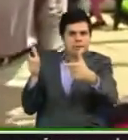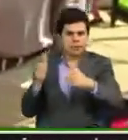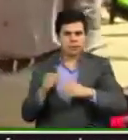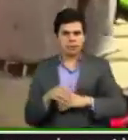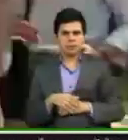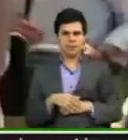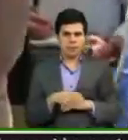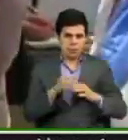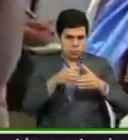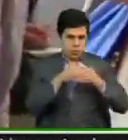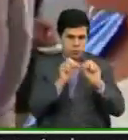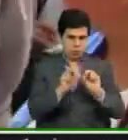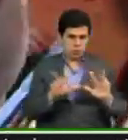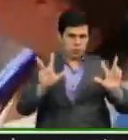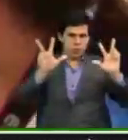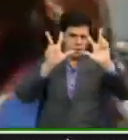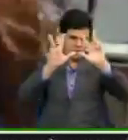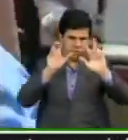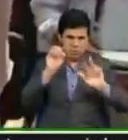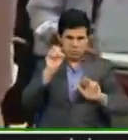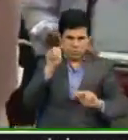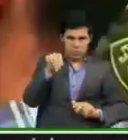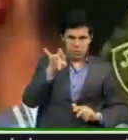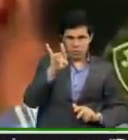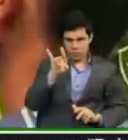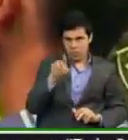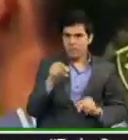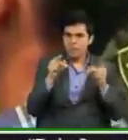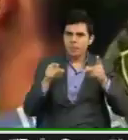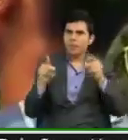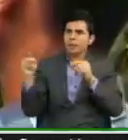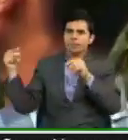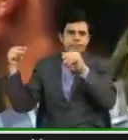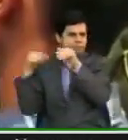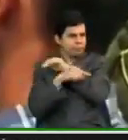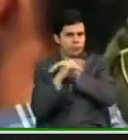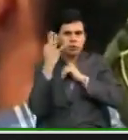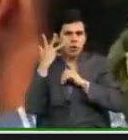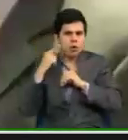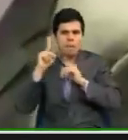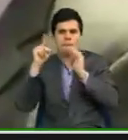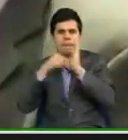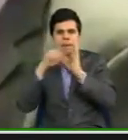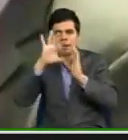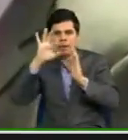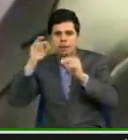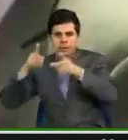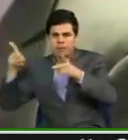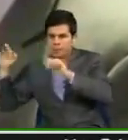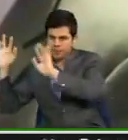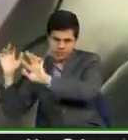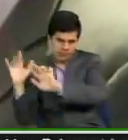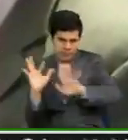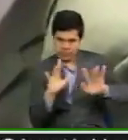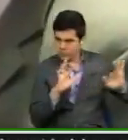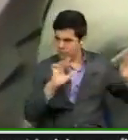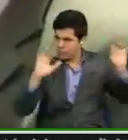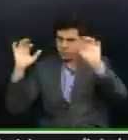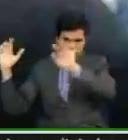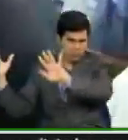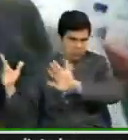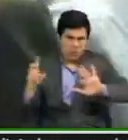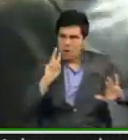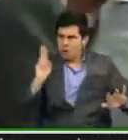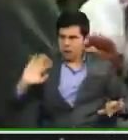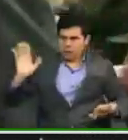Según la ONU, cerca de 1.500 personas diariamente están cruzando la frontera por su voluntad. Colombianos que asustados salen del